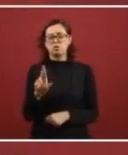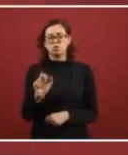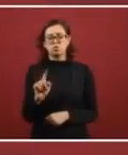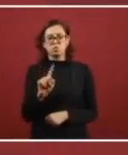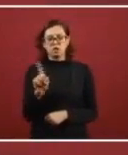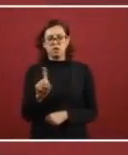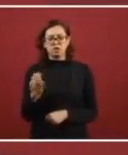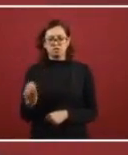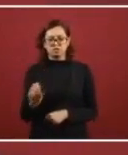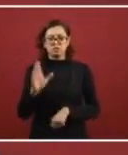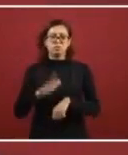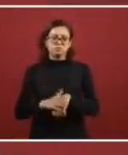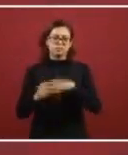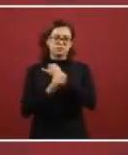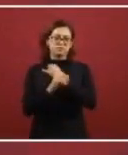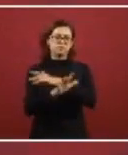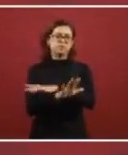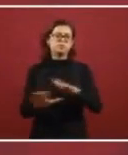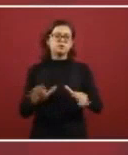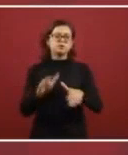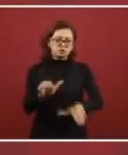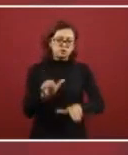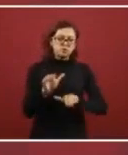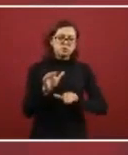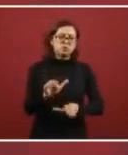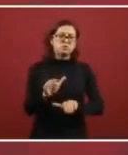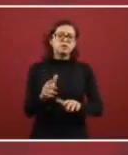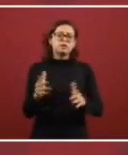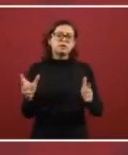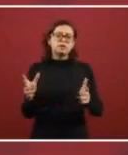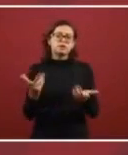quienes recibirán los